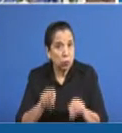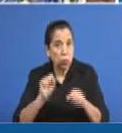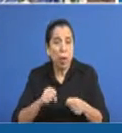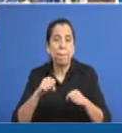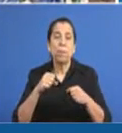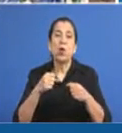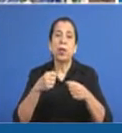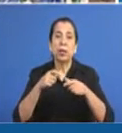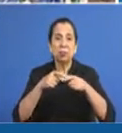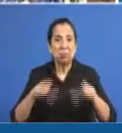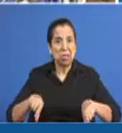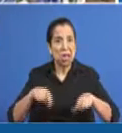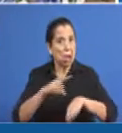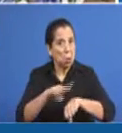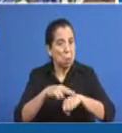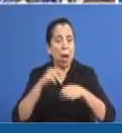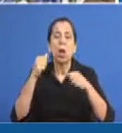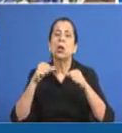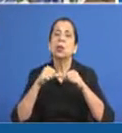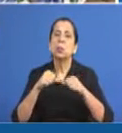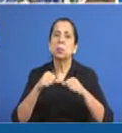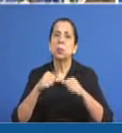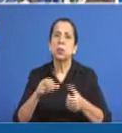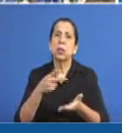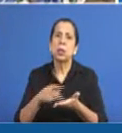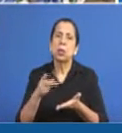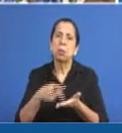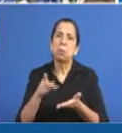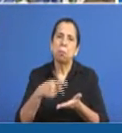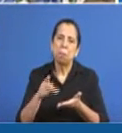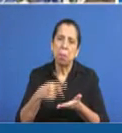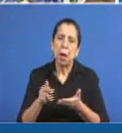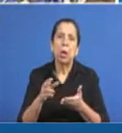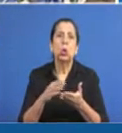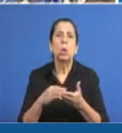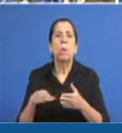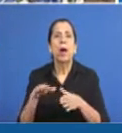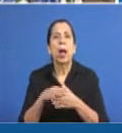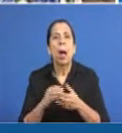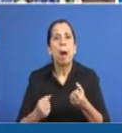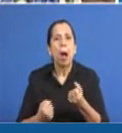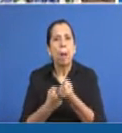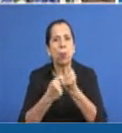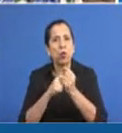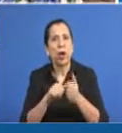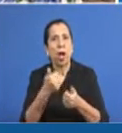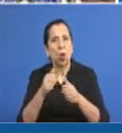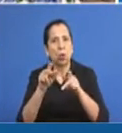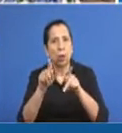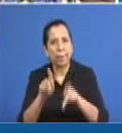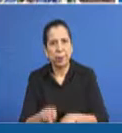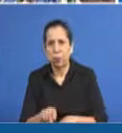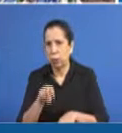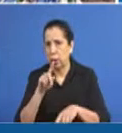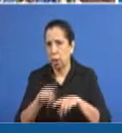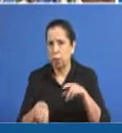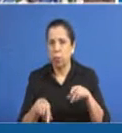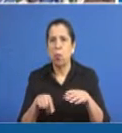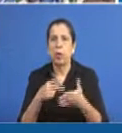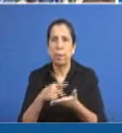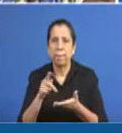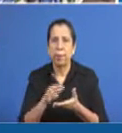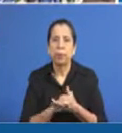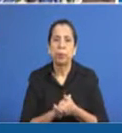porque esto contribuye a mantener la economía estable de los bancos y también de la sociedad panameña. Tenemos